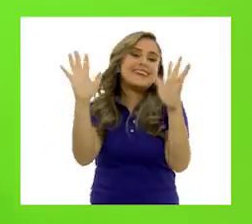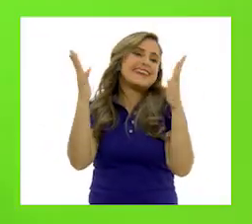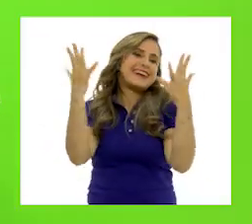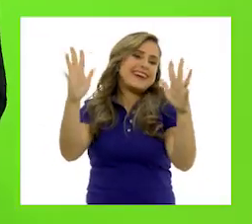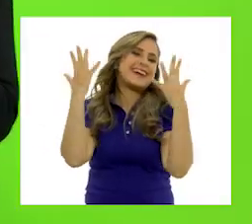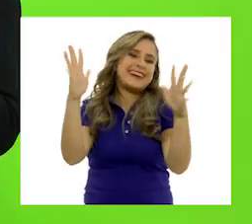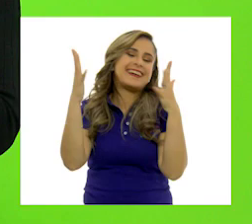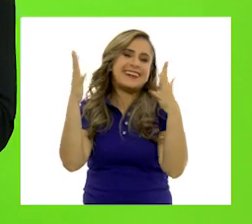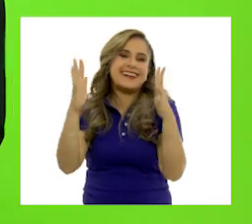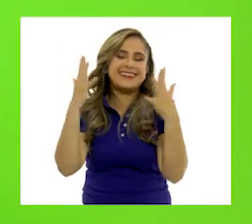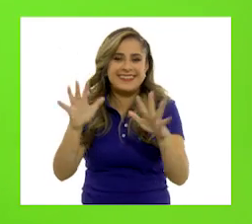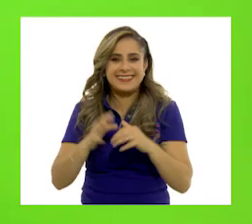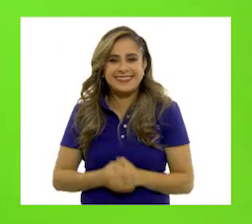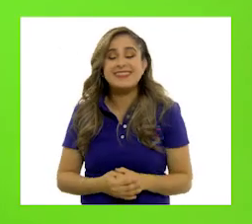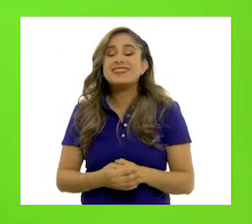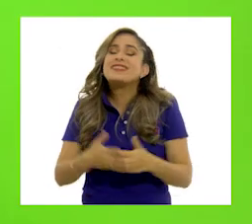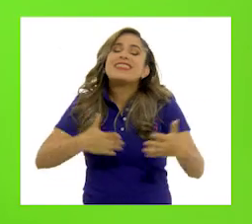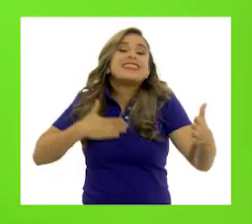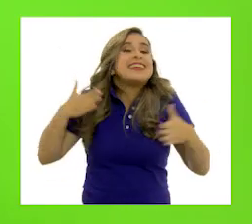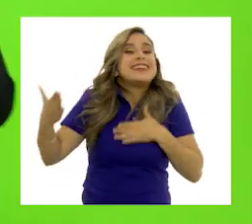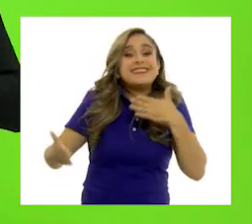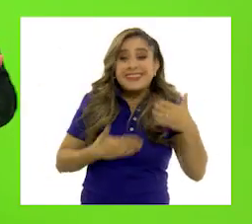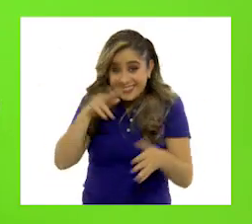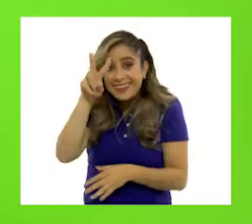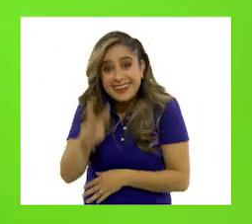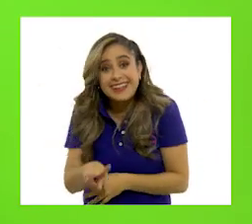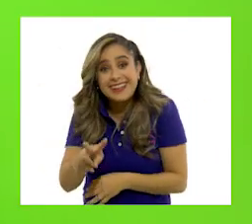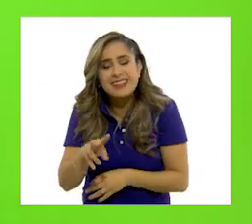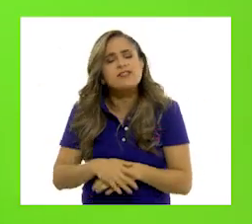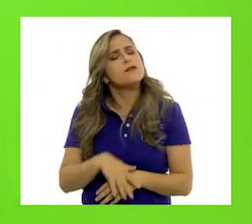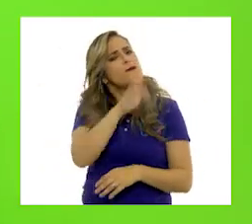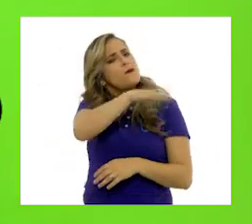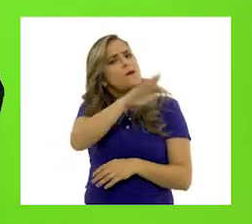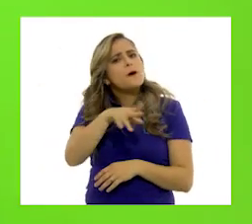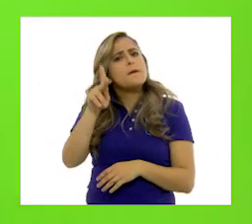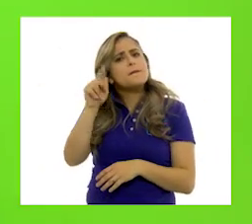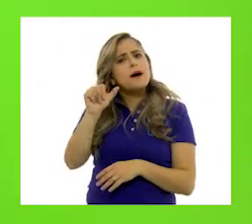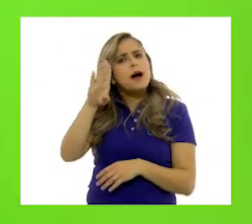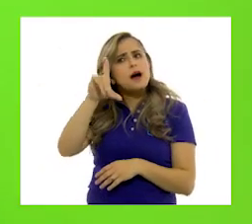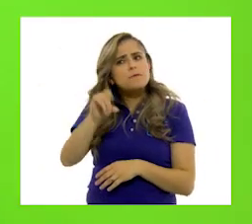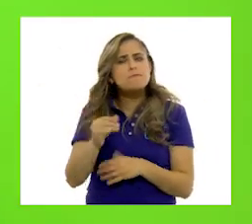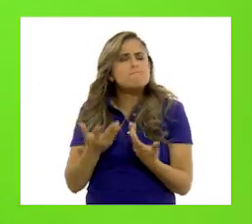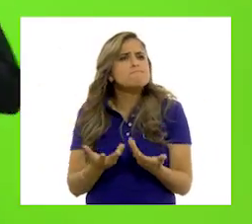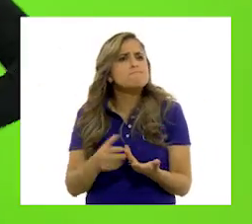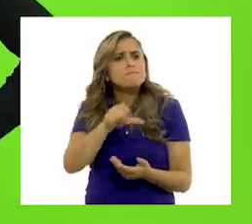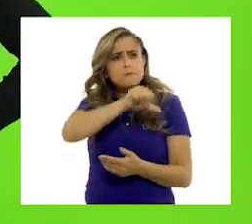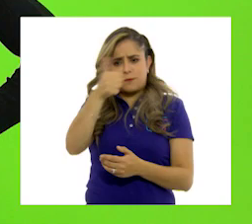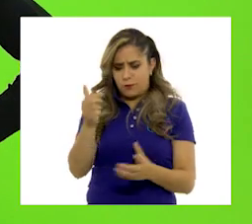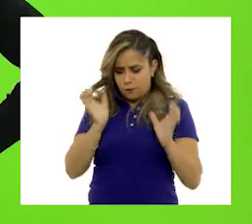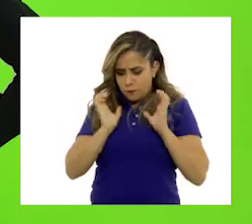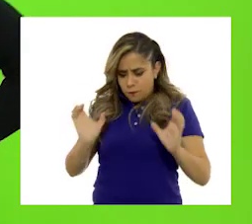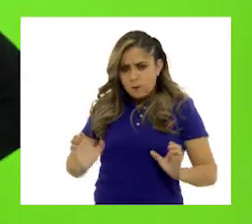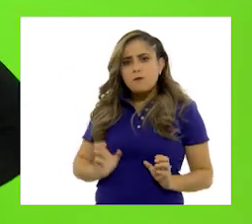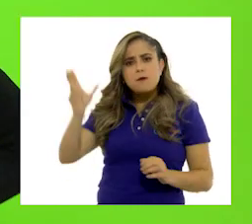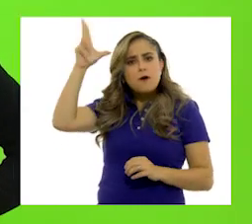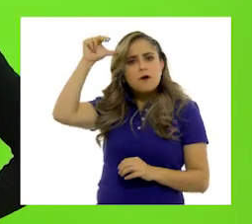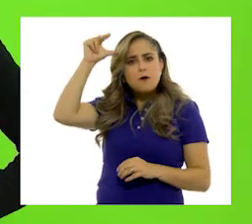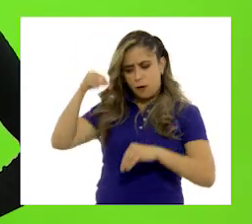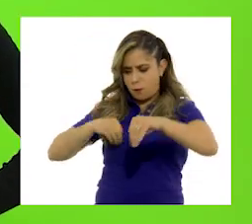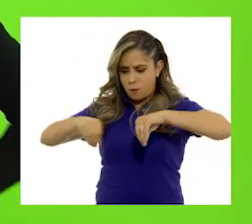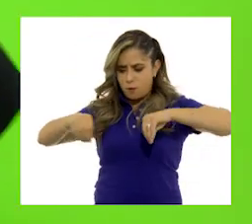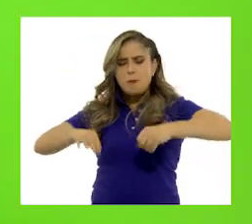¡Bravo! Esto es muy divertido, ¿verdad? Oye, Pablo, ¿y qué otra parte del cuerpo mueve el